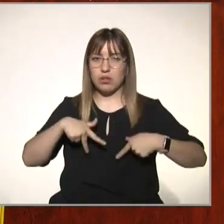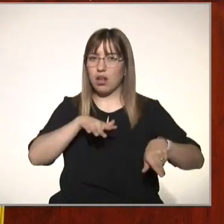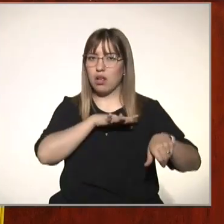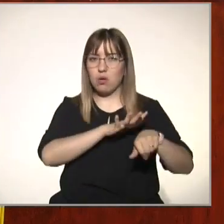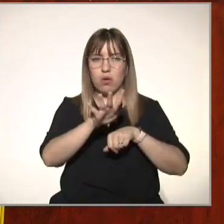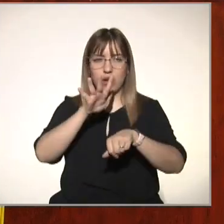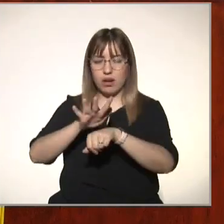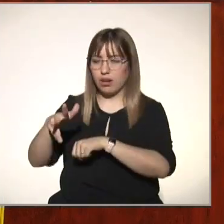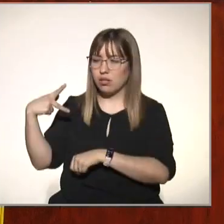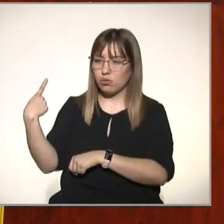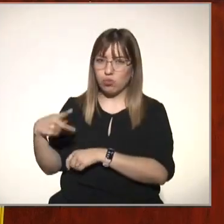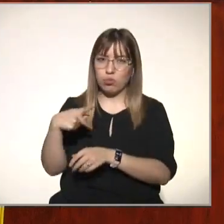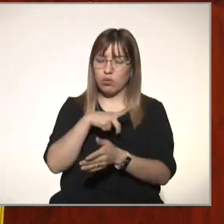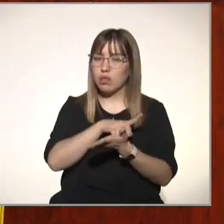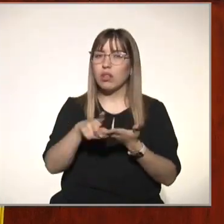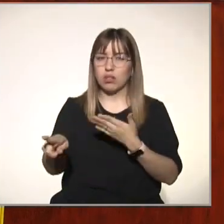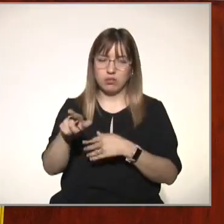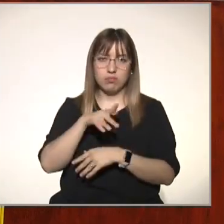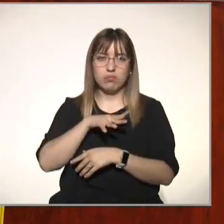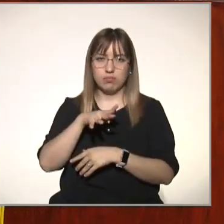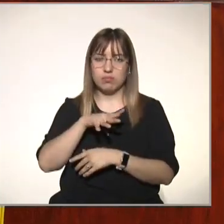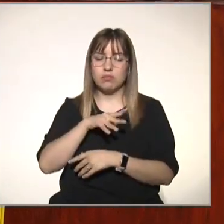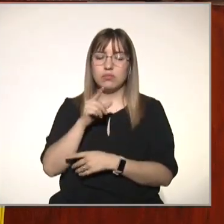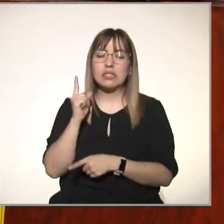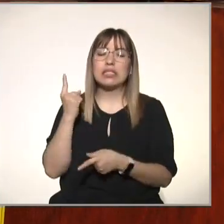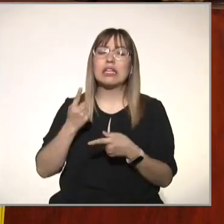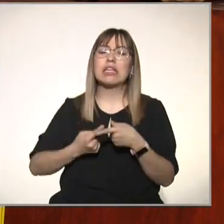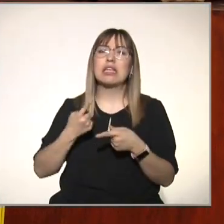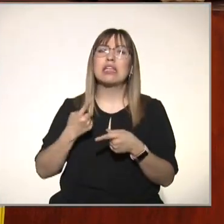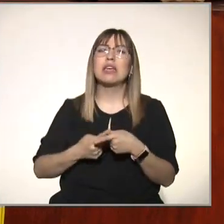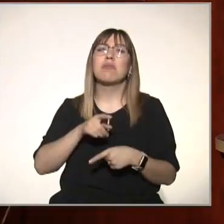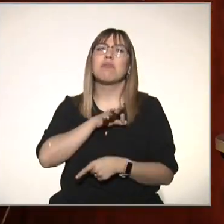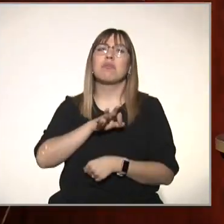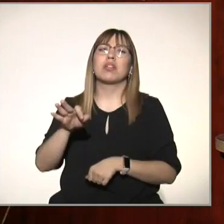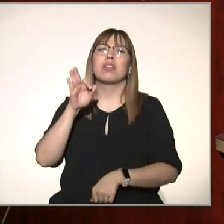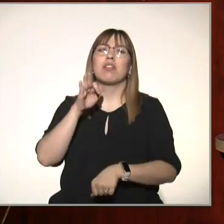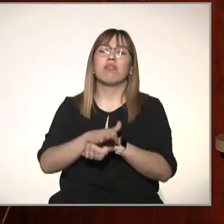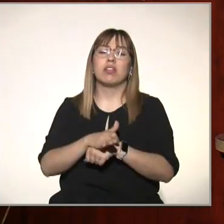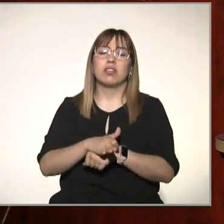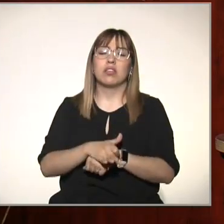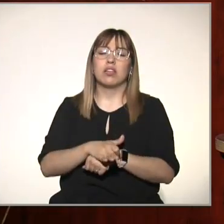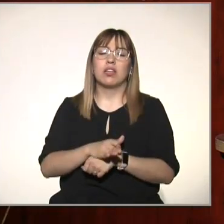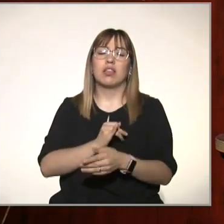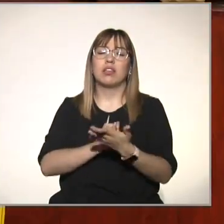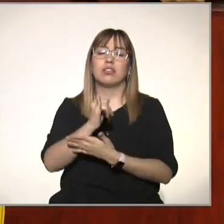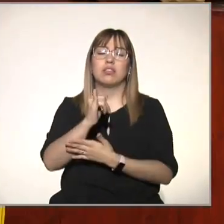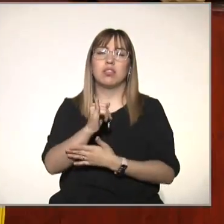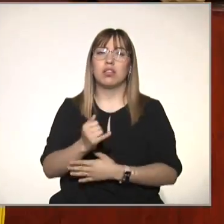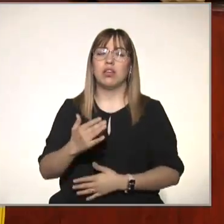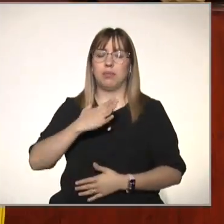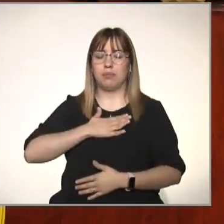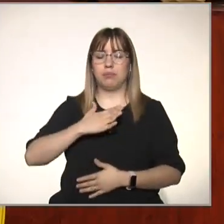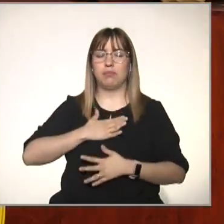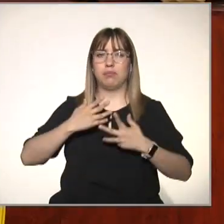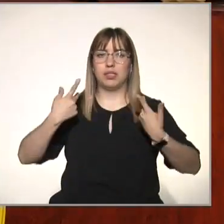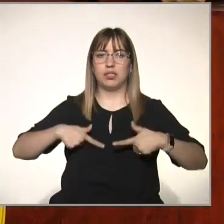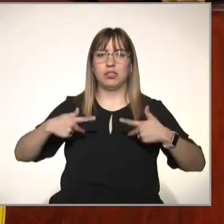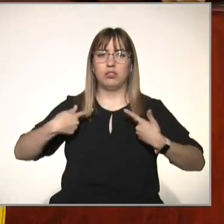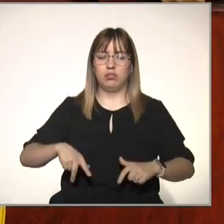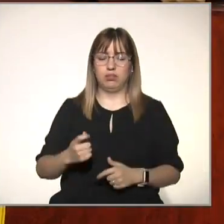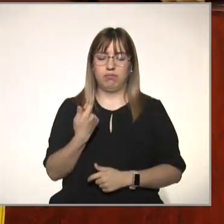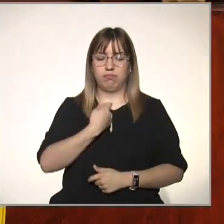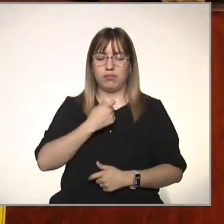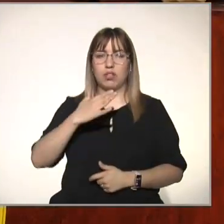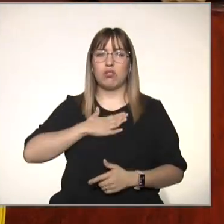eso solamente lo puede afirmar la persona en primera persona. Una persona sabe quién es. Y es decir, lo que esperamos es